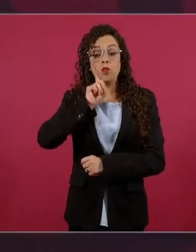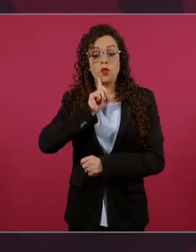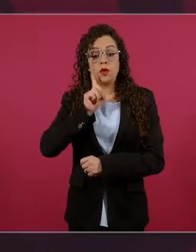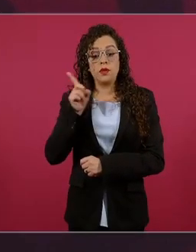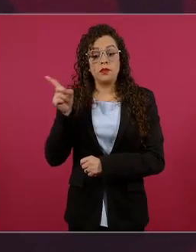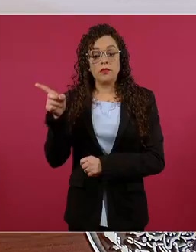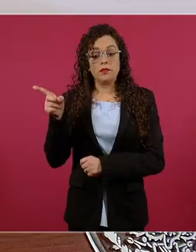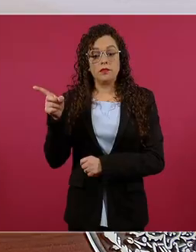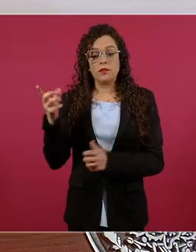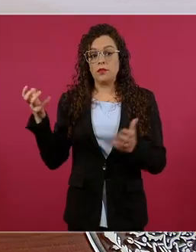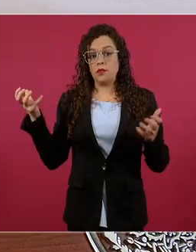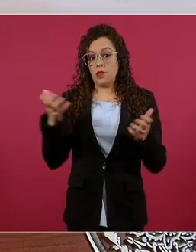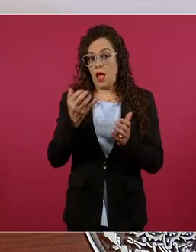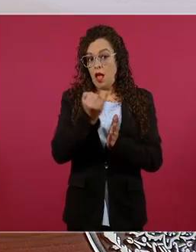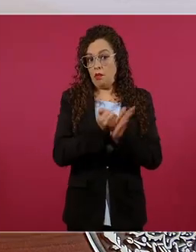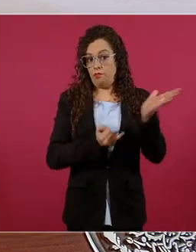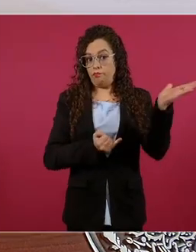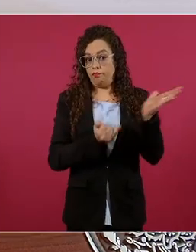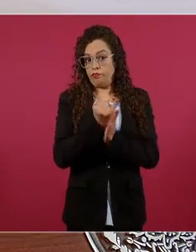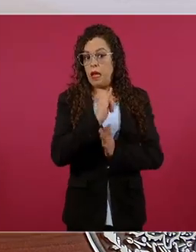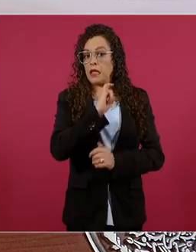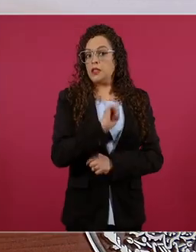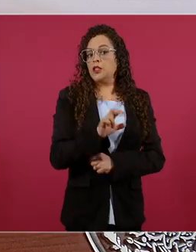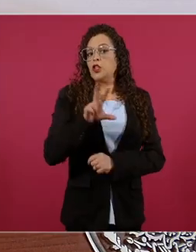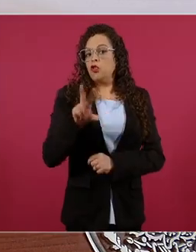es la que toma las decisiones, pero